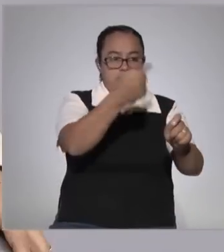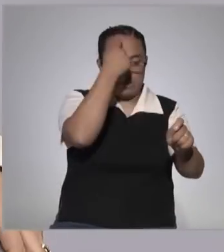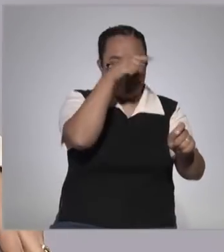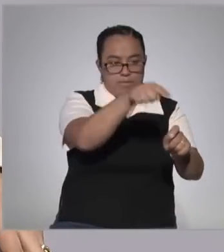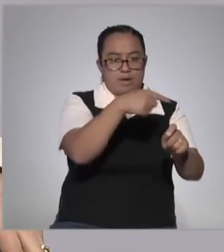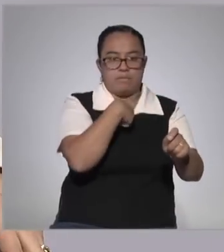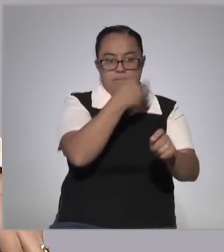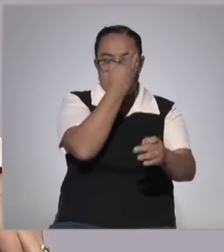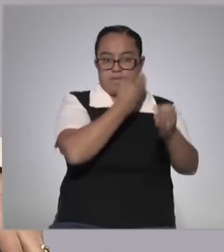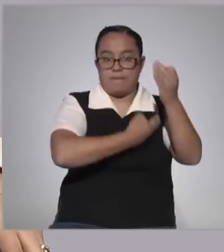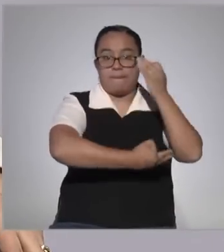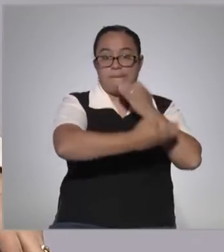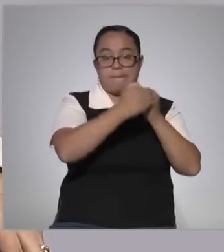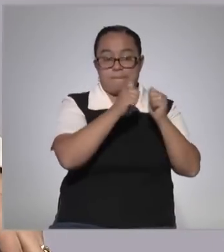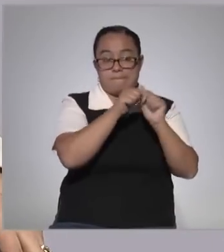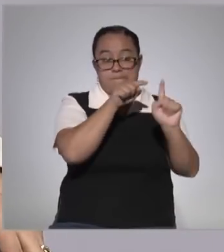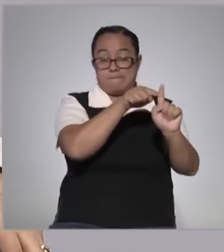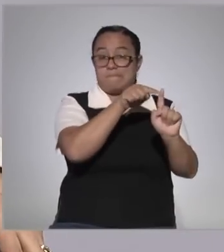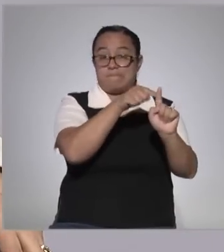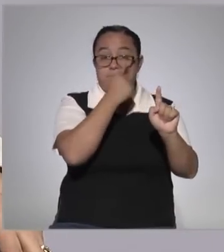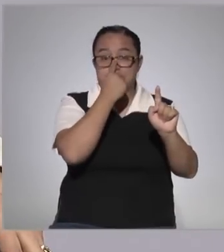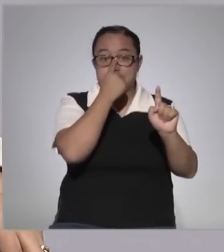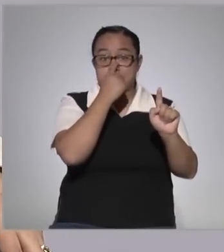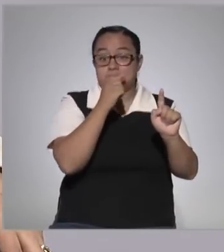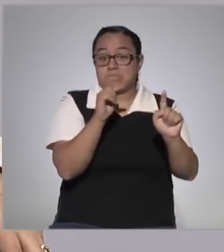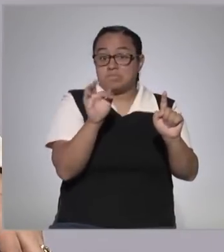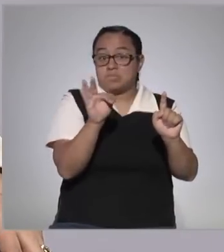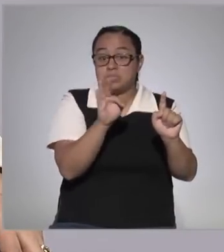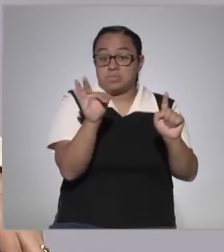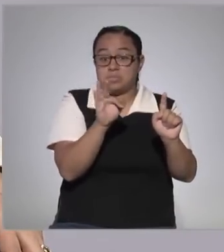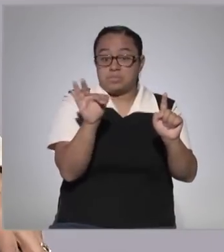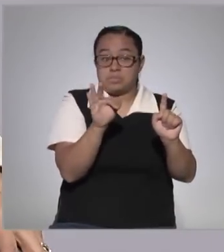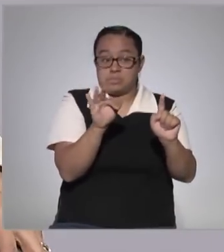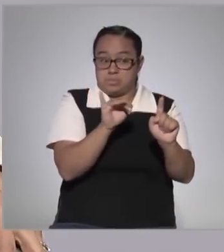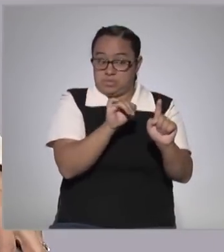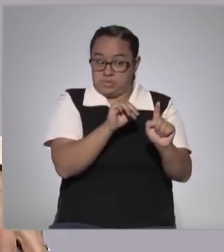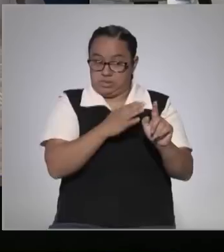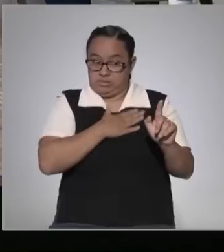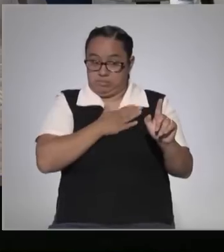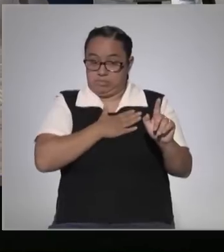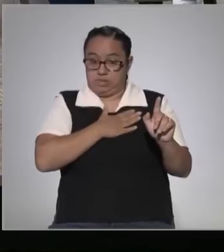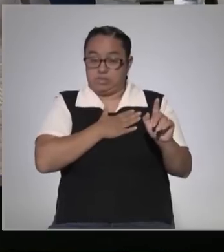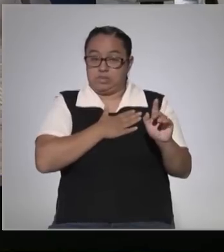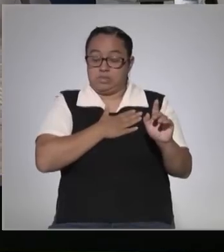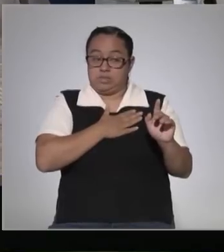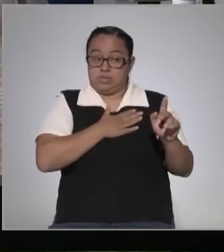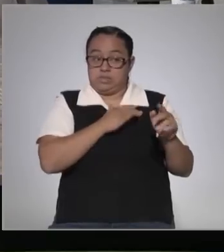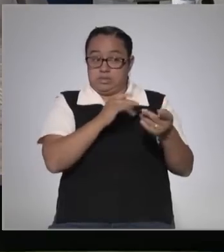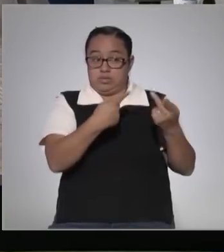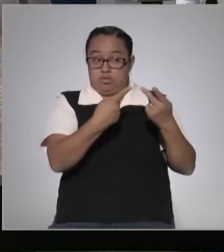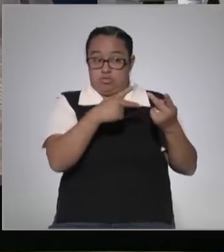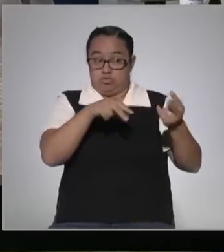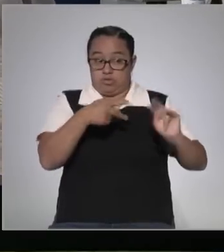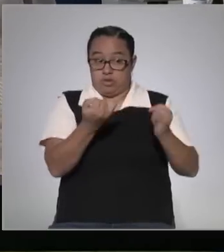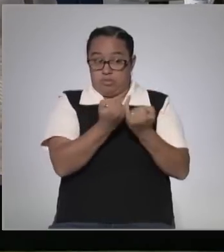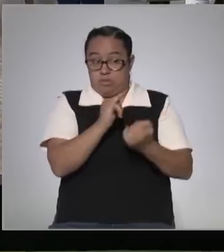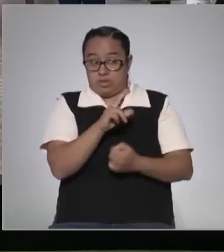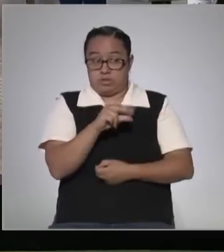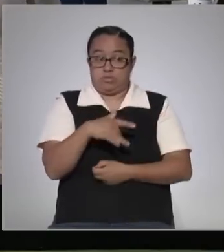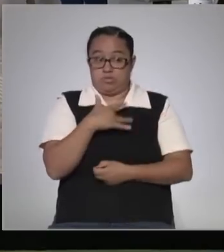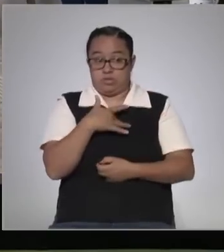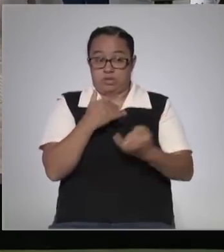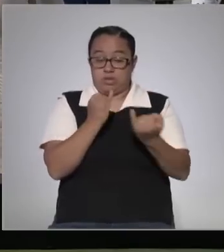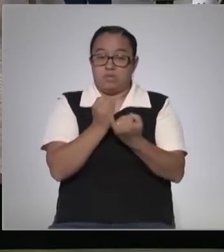Y quizás ni siquiera sé si es tan mío o, corresponde al otro. Entonces,